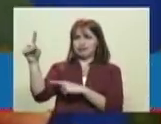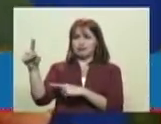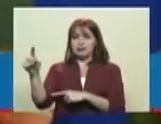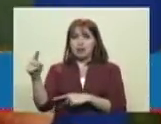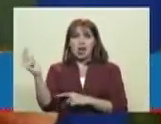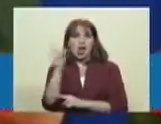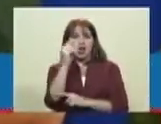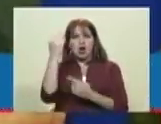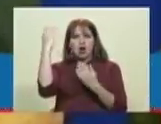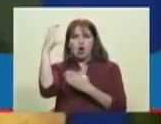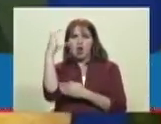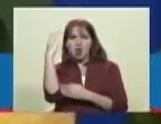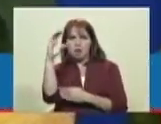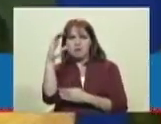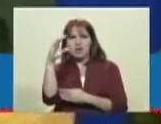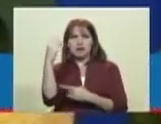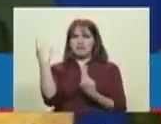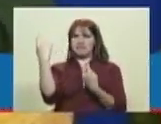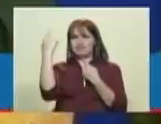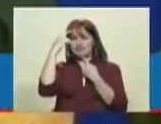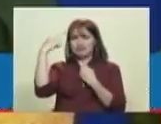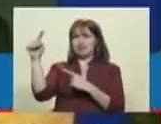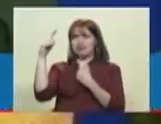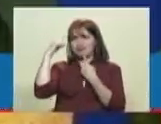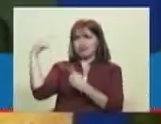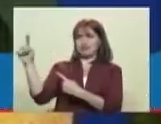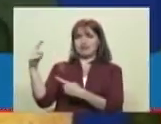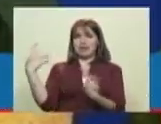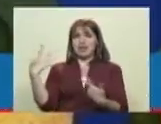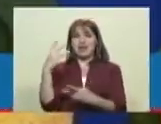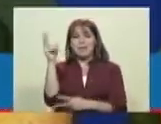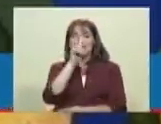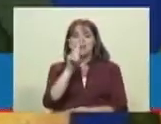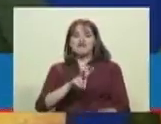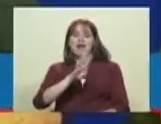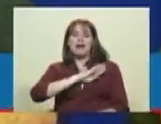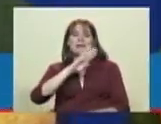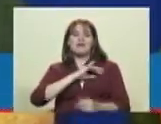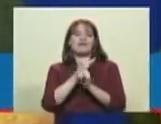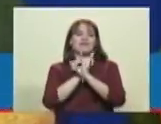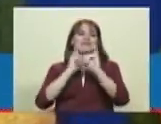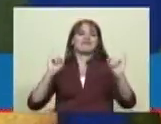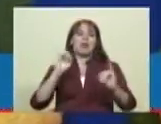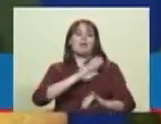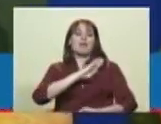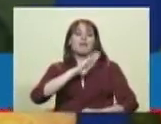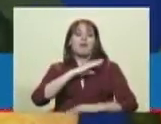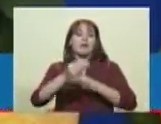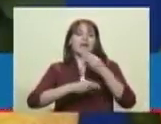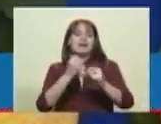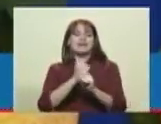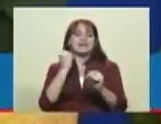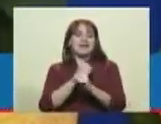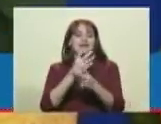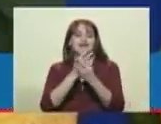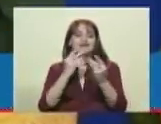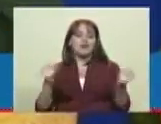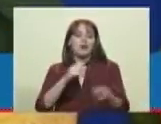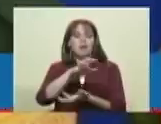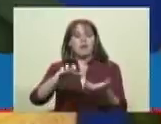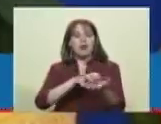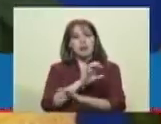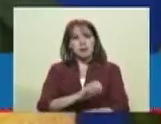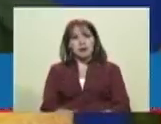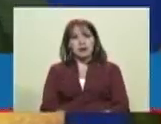Manuel Santos y no Michel Temer. Venezuela resuelve los asuntos de Venezuela. Los venezolanos resolvemos los